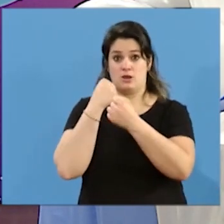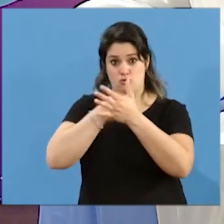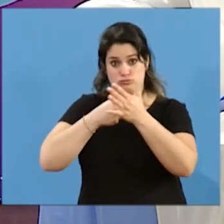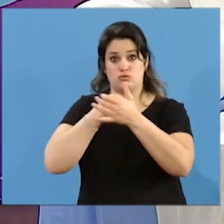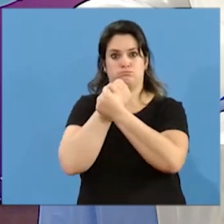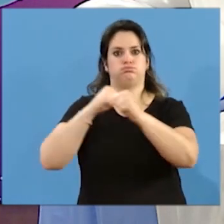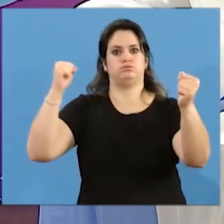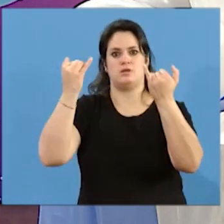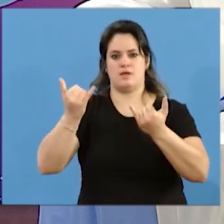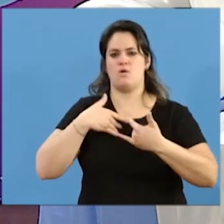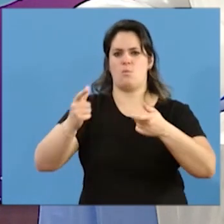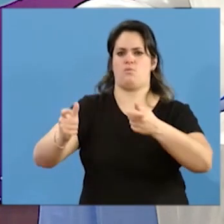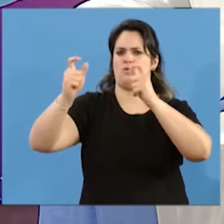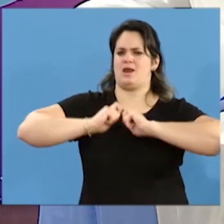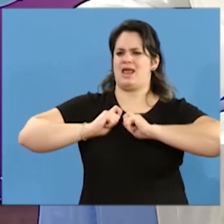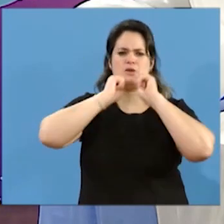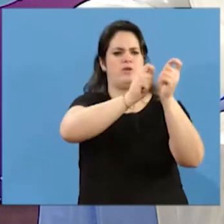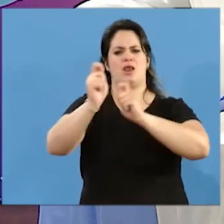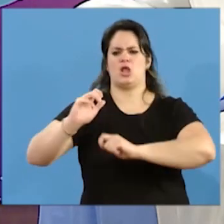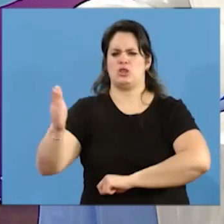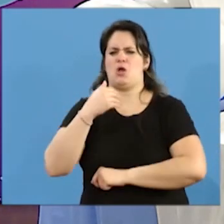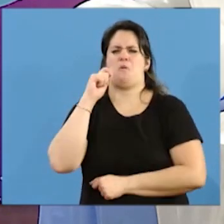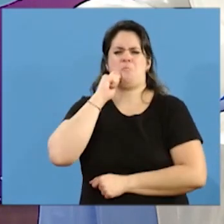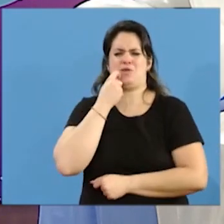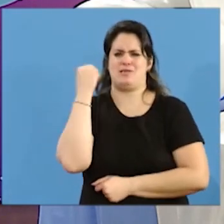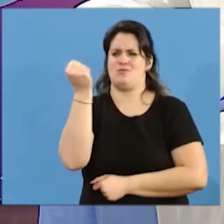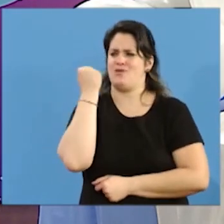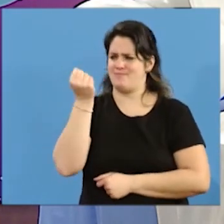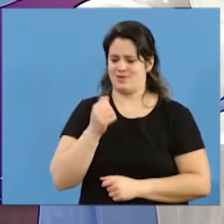nos dejó un regalo tan importante a todos.